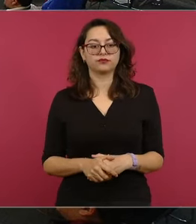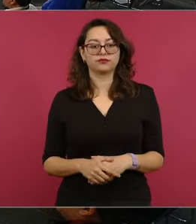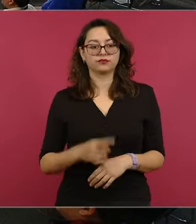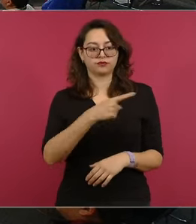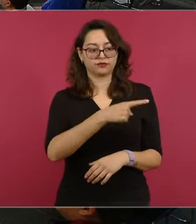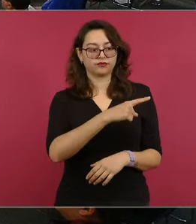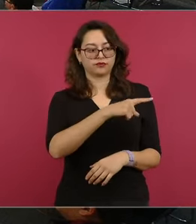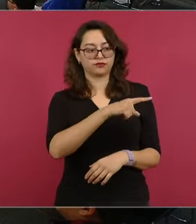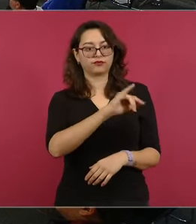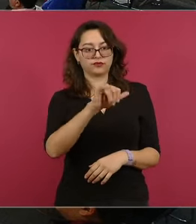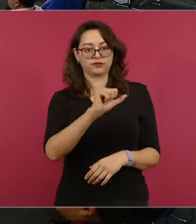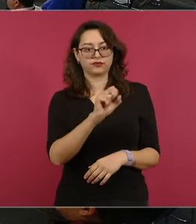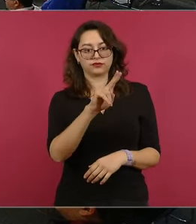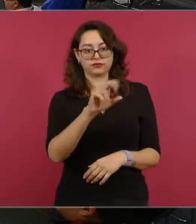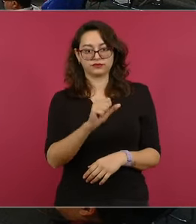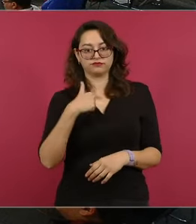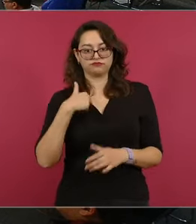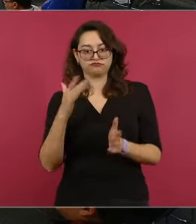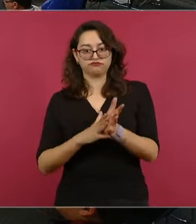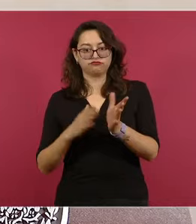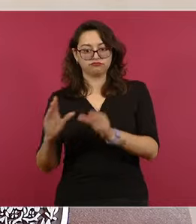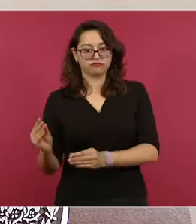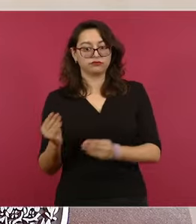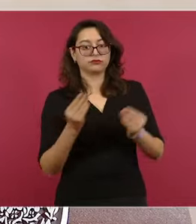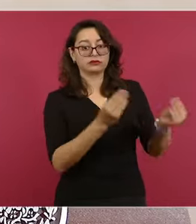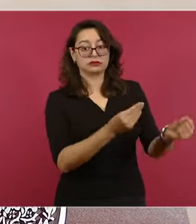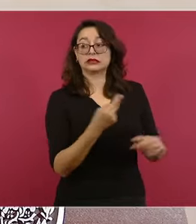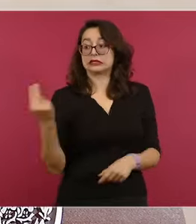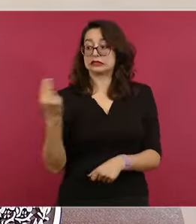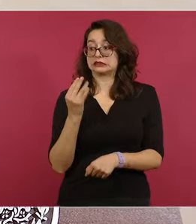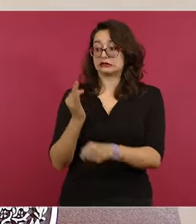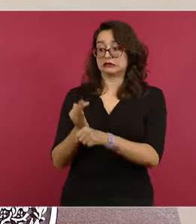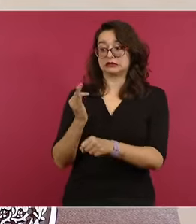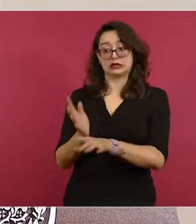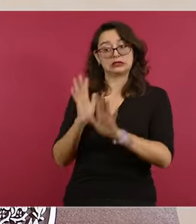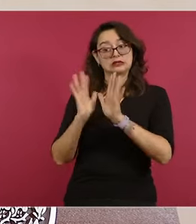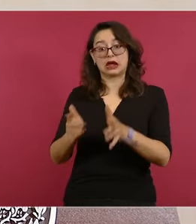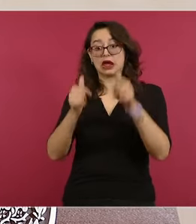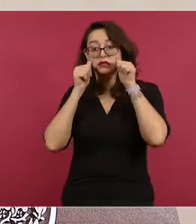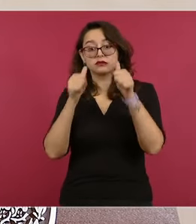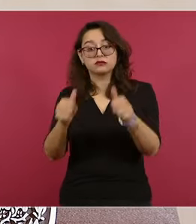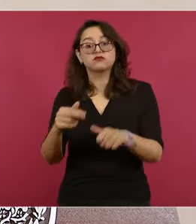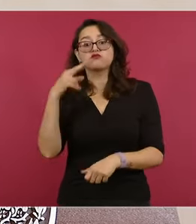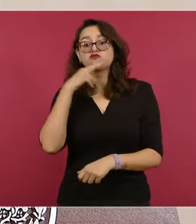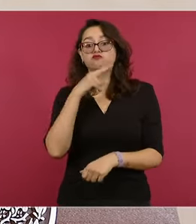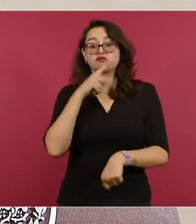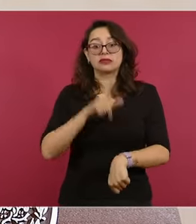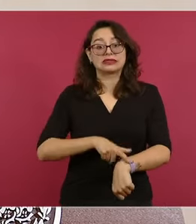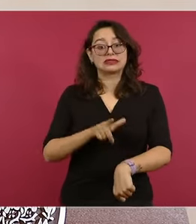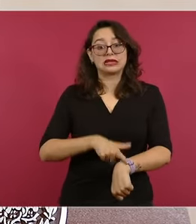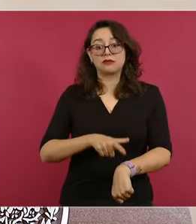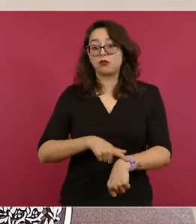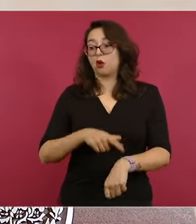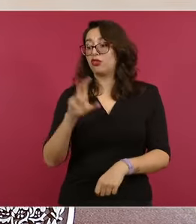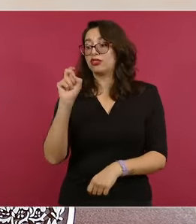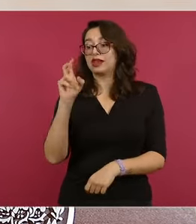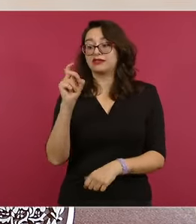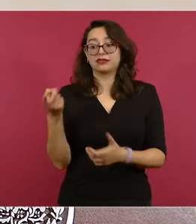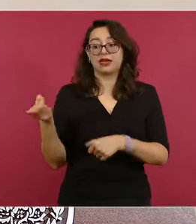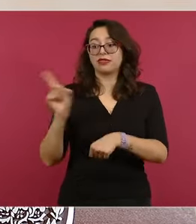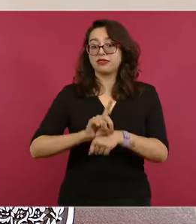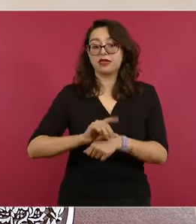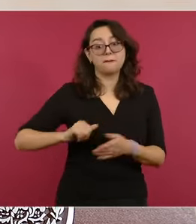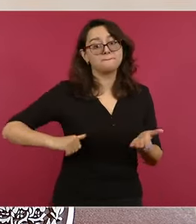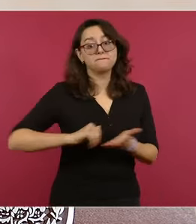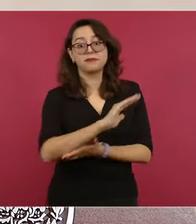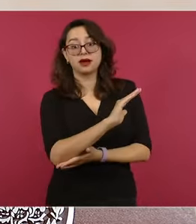a sí, Jesús, hay que actuar ya por el tiempo. Así es. Hay que ver si en este caso sí